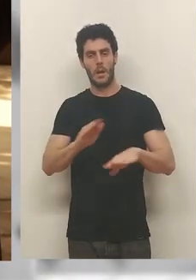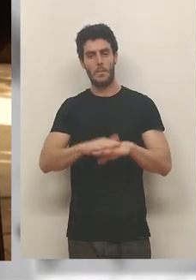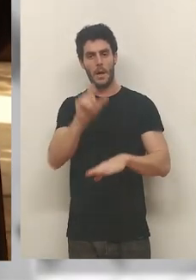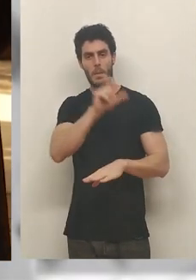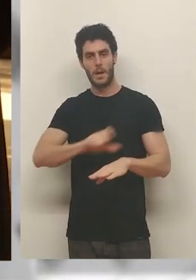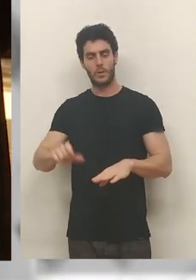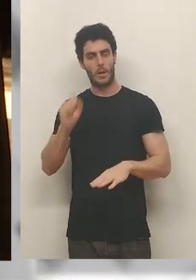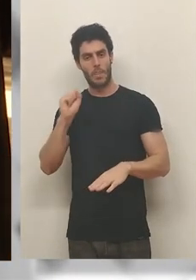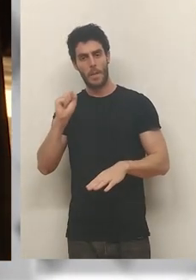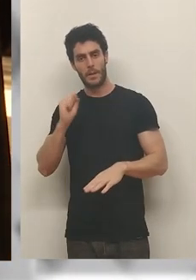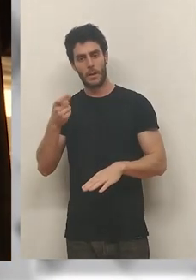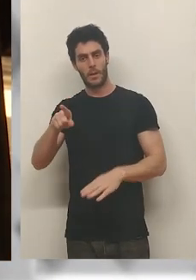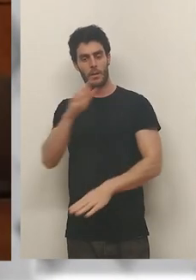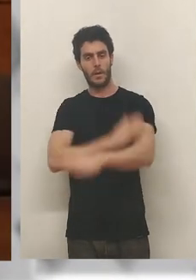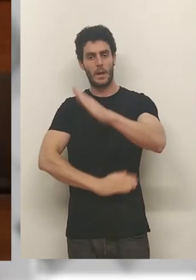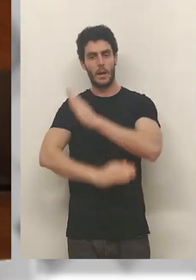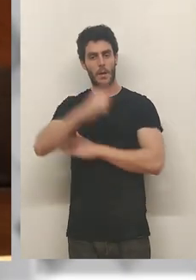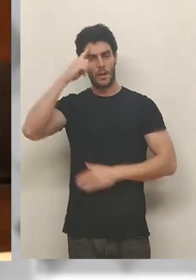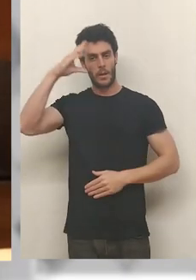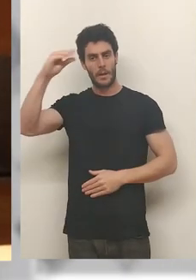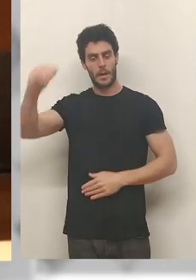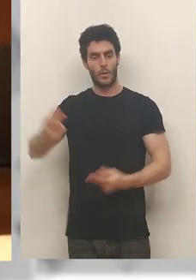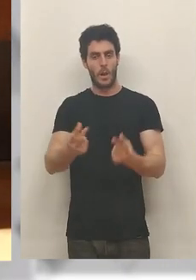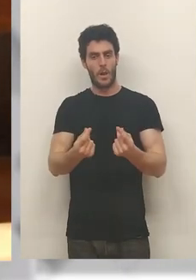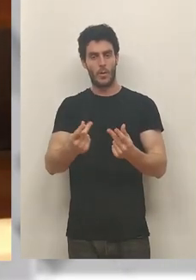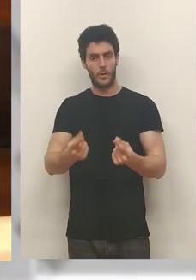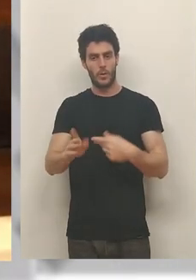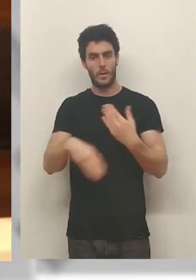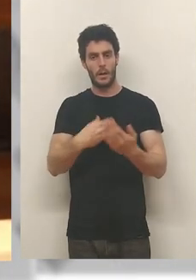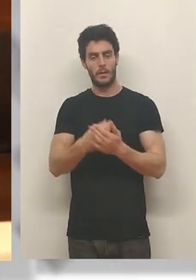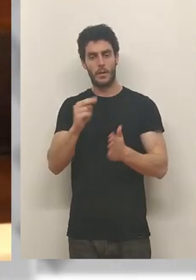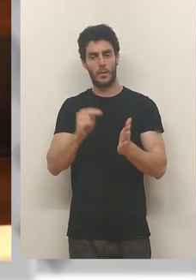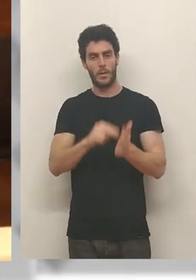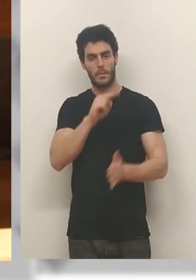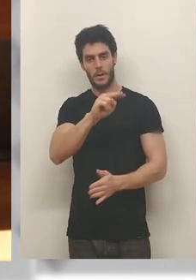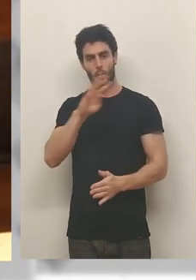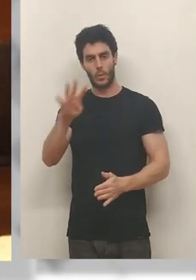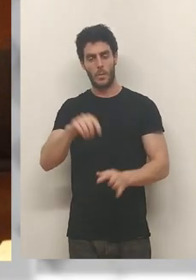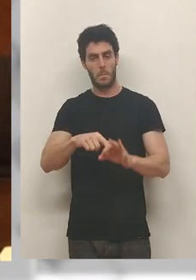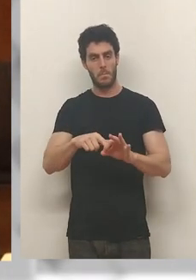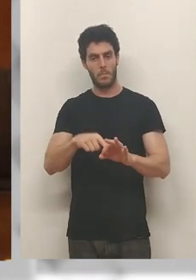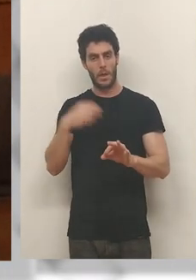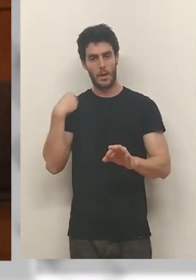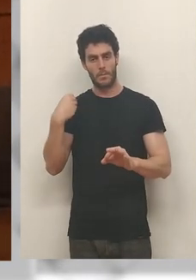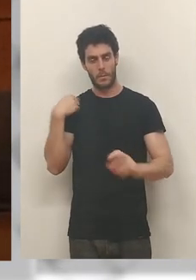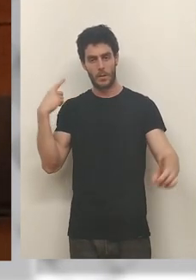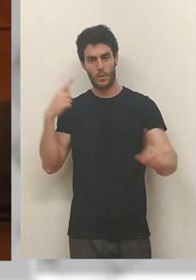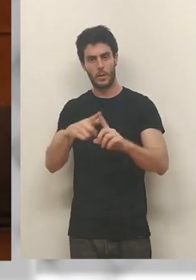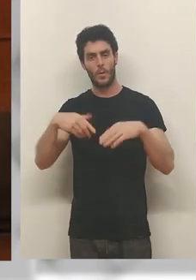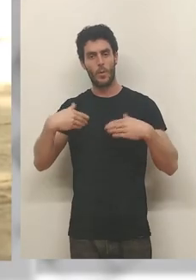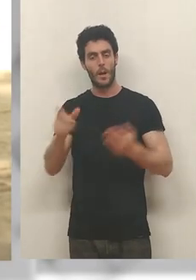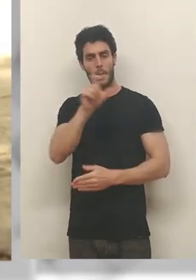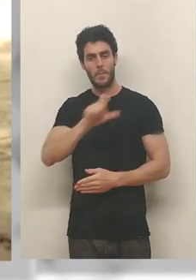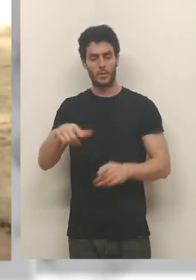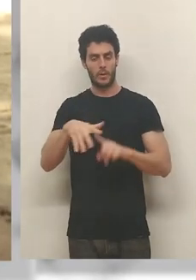residencial para personas con dependencia y discapacidad intelectual en Logroño hasta 2024. Estas plazas